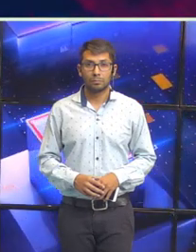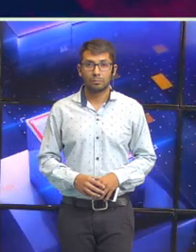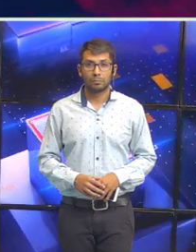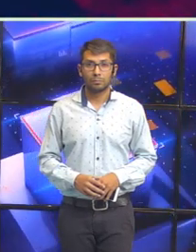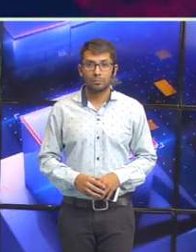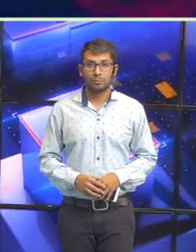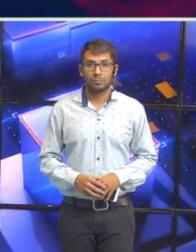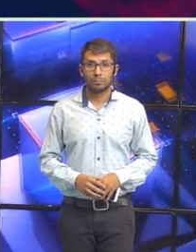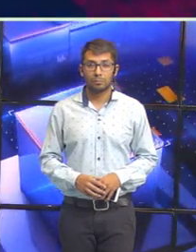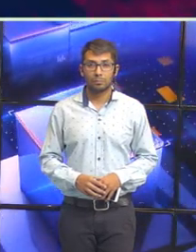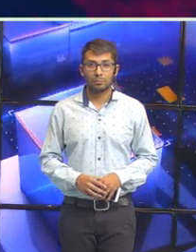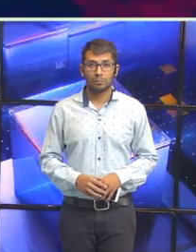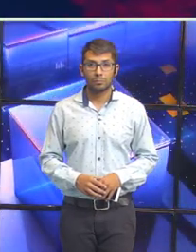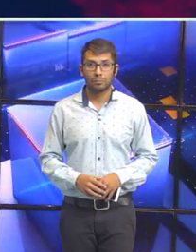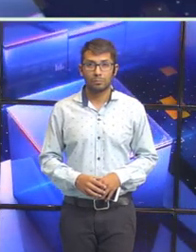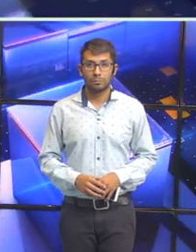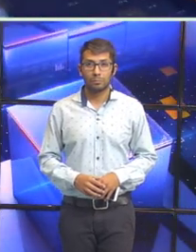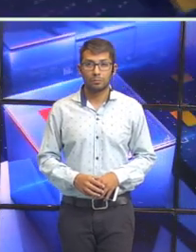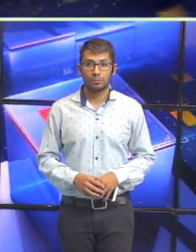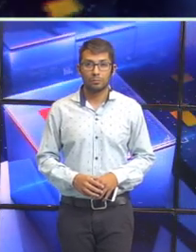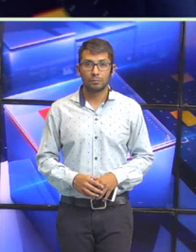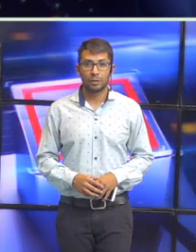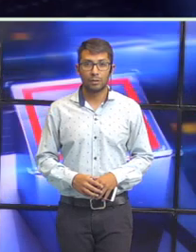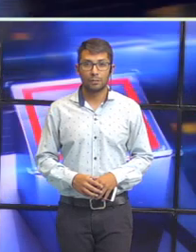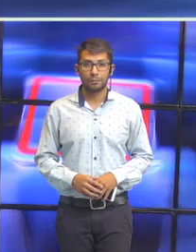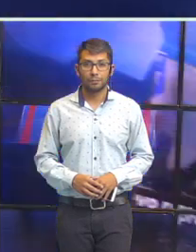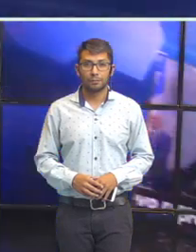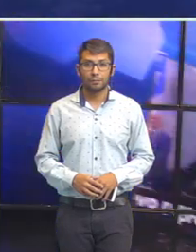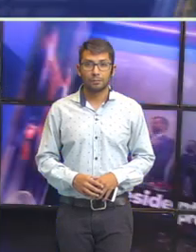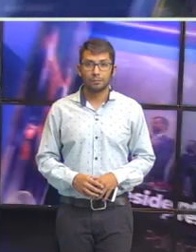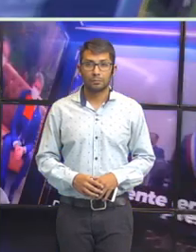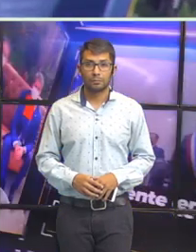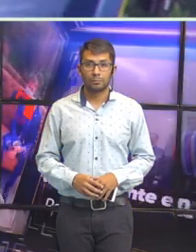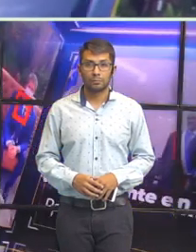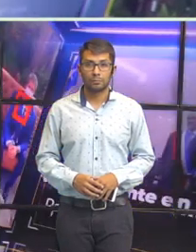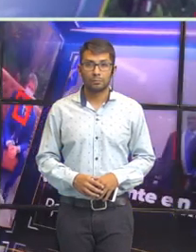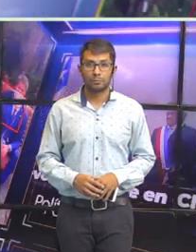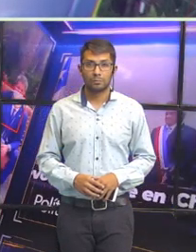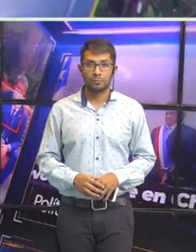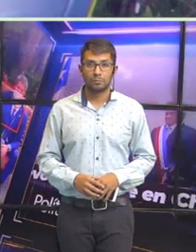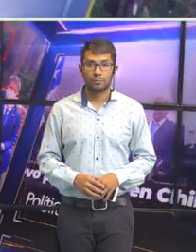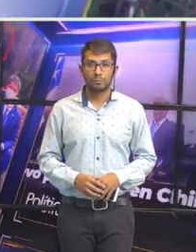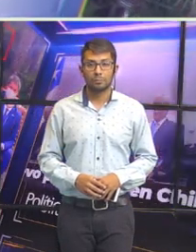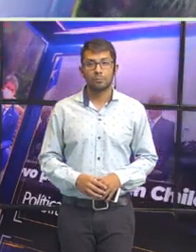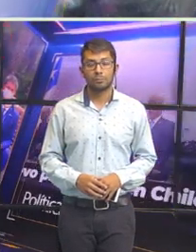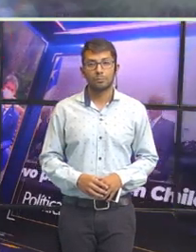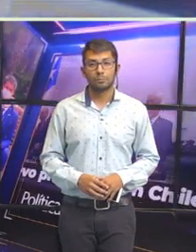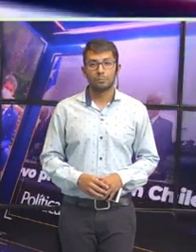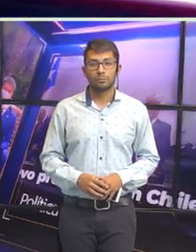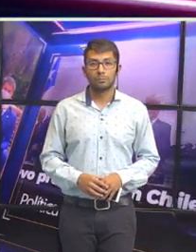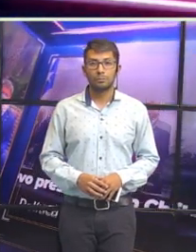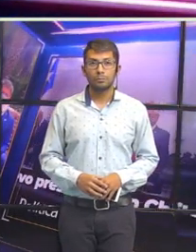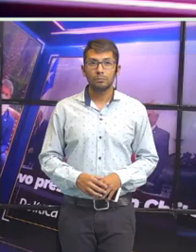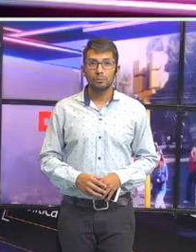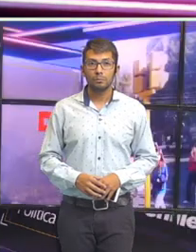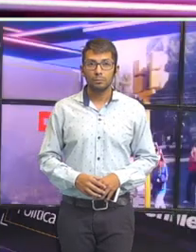habrá que hacerle frente insisto no es la primera vez pero bueno como como representante del sector empresarial digamos también